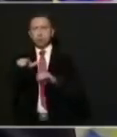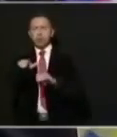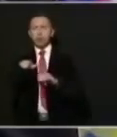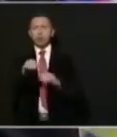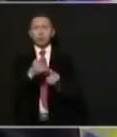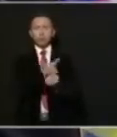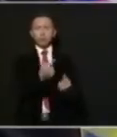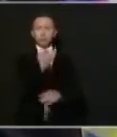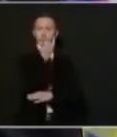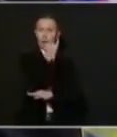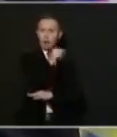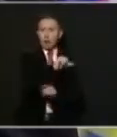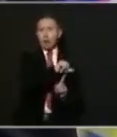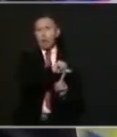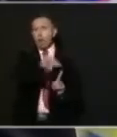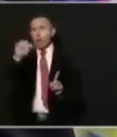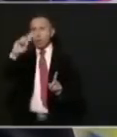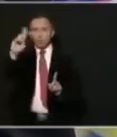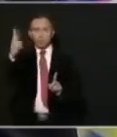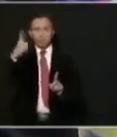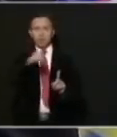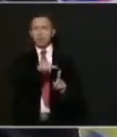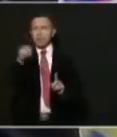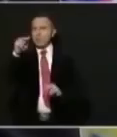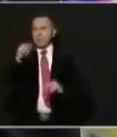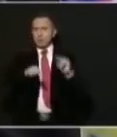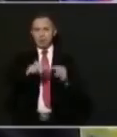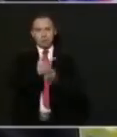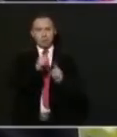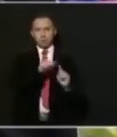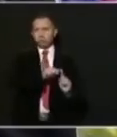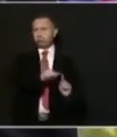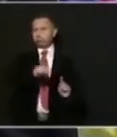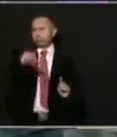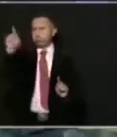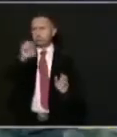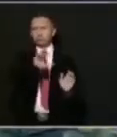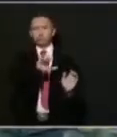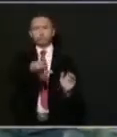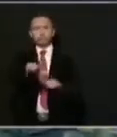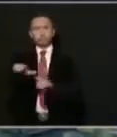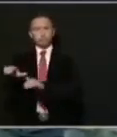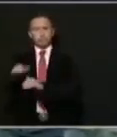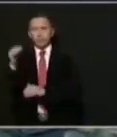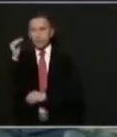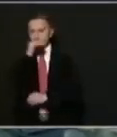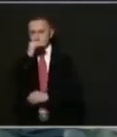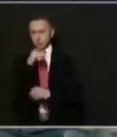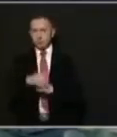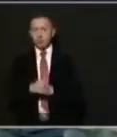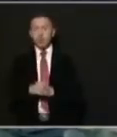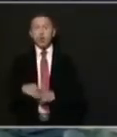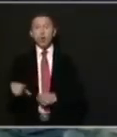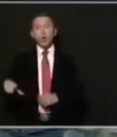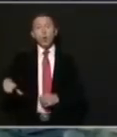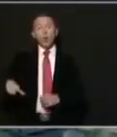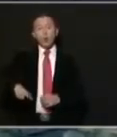escolaridad, y el gobierno no agraviará, no